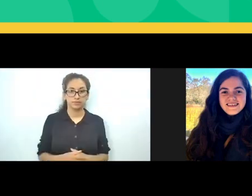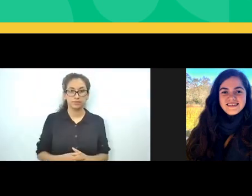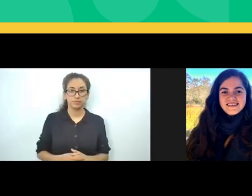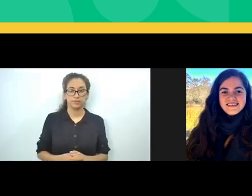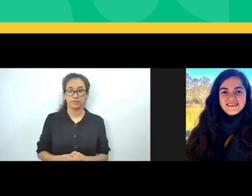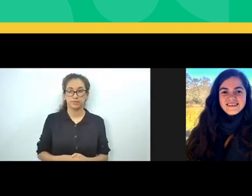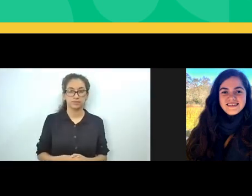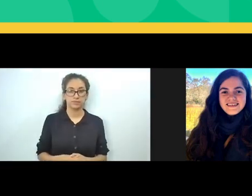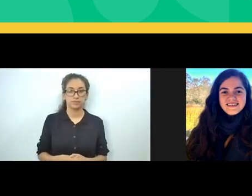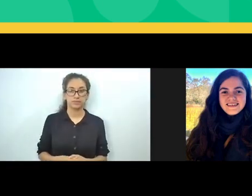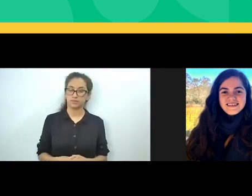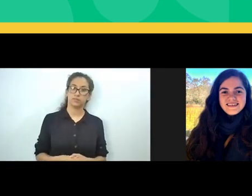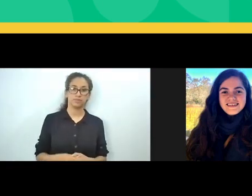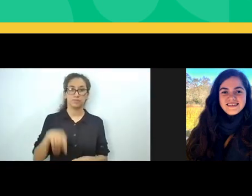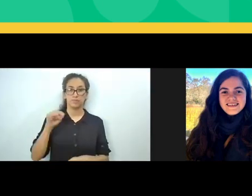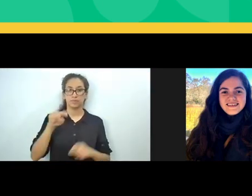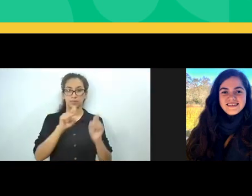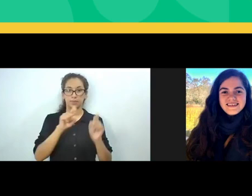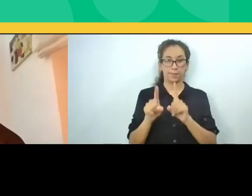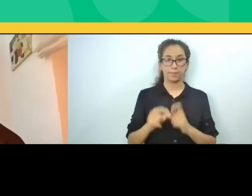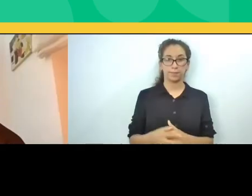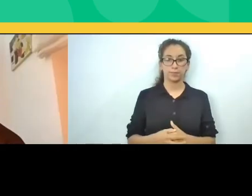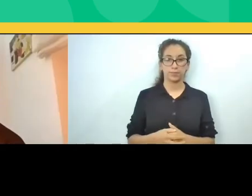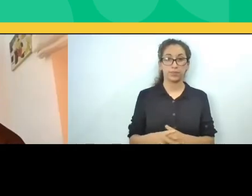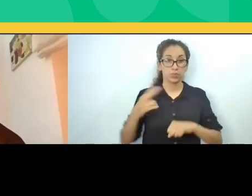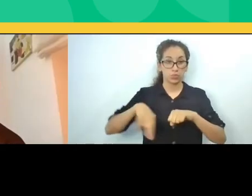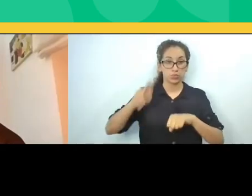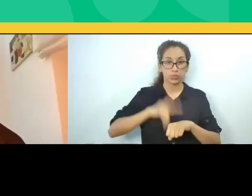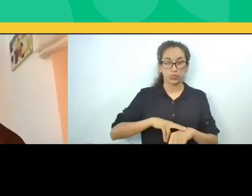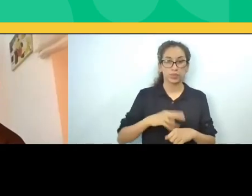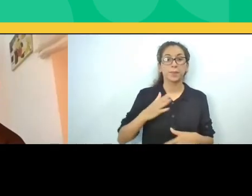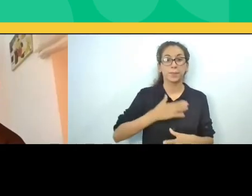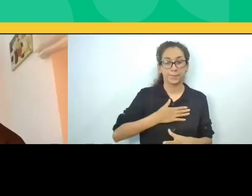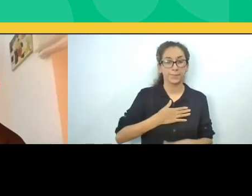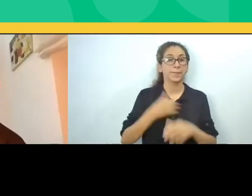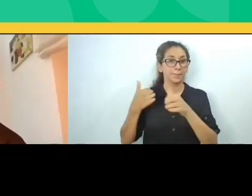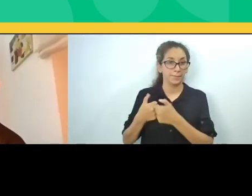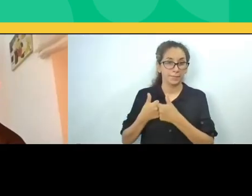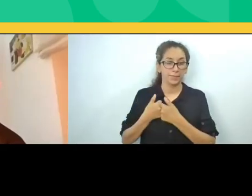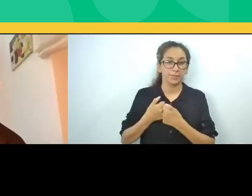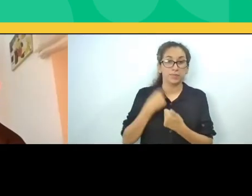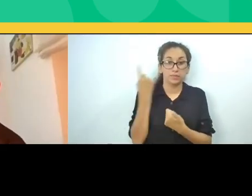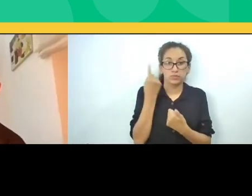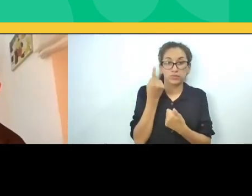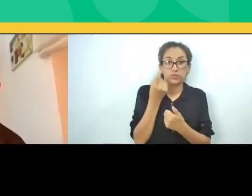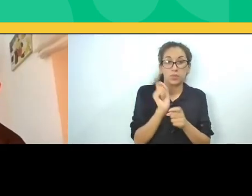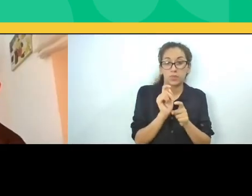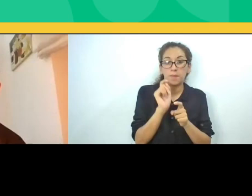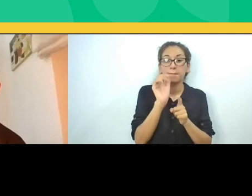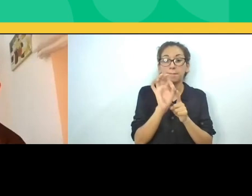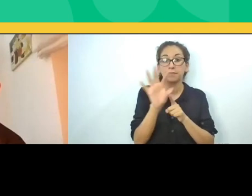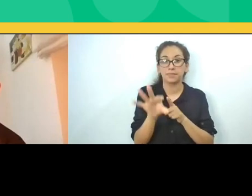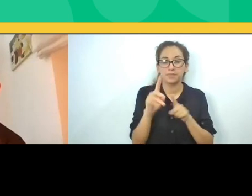Disculpa, acá hay otra pregunta. ¿Es normal que mi pareja solo pueda lograr una erección sostenida si